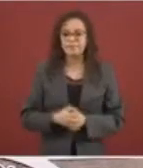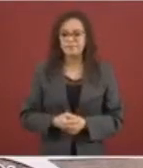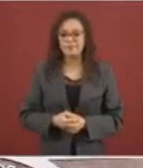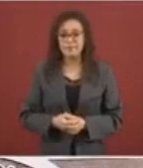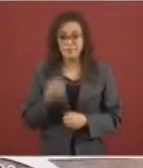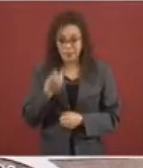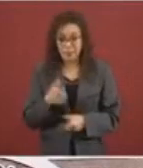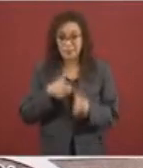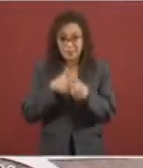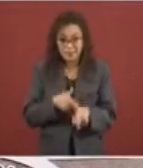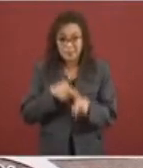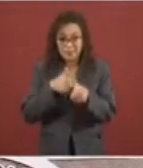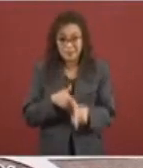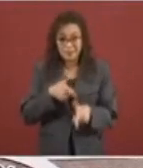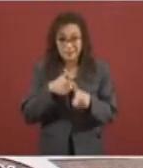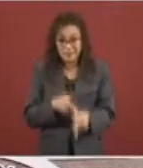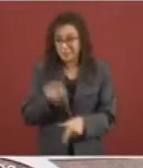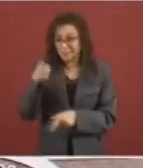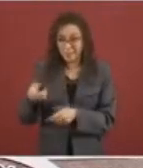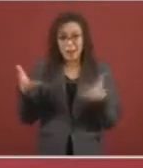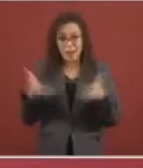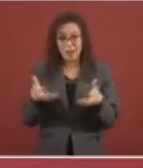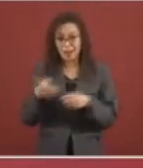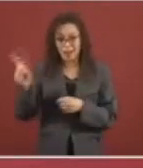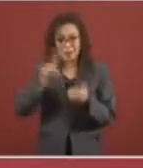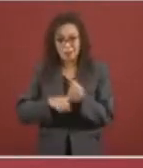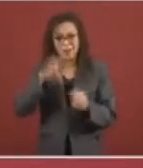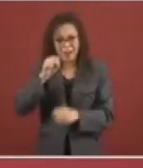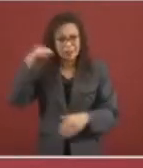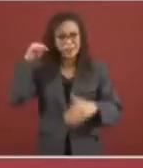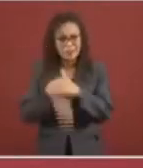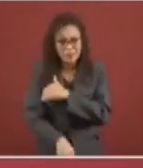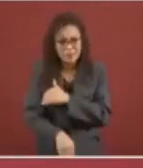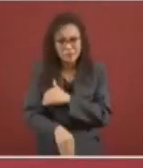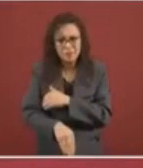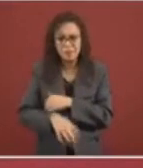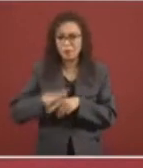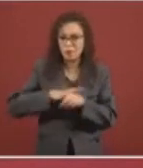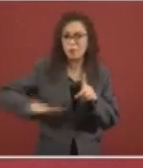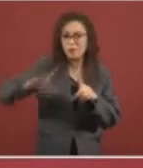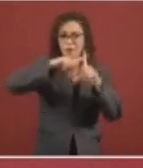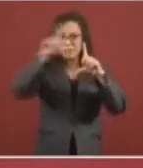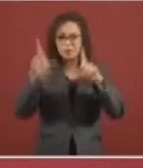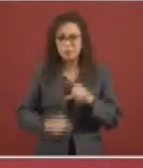seguir aplicando un modelo fracasado que empobreció al pueblo,